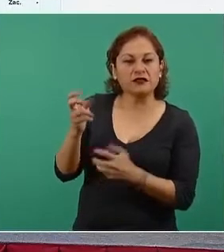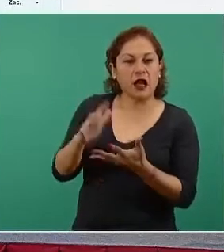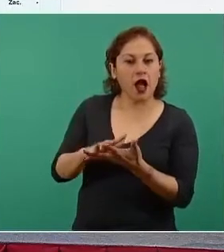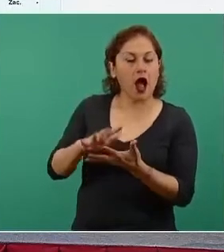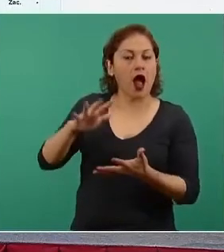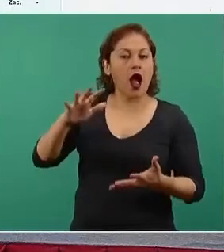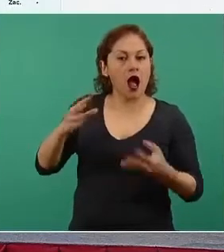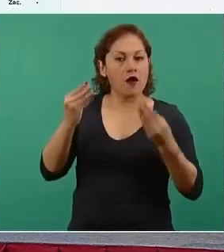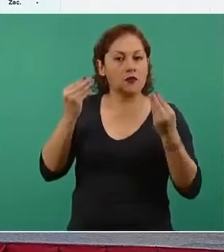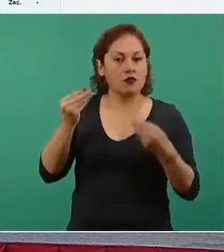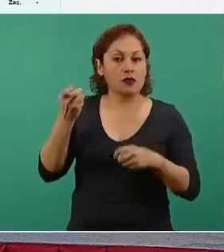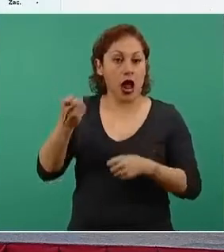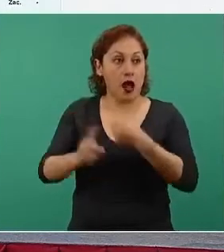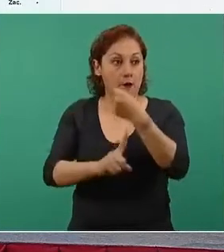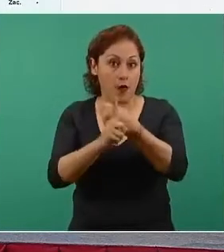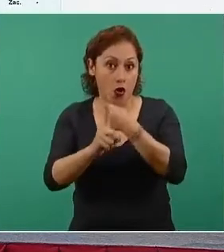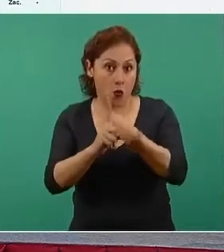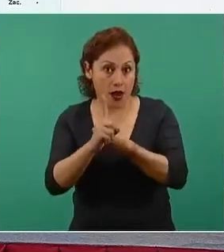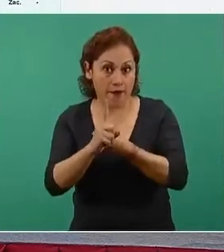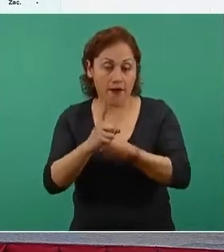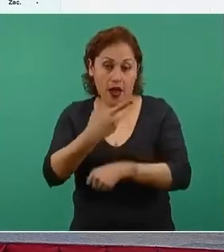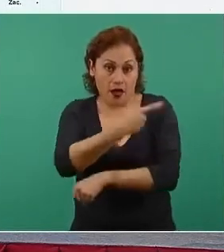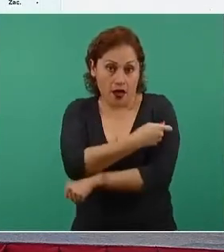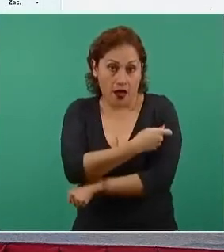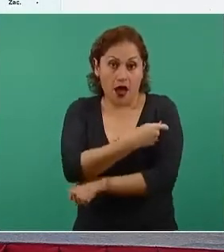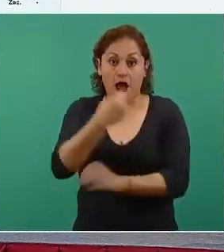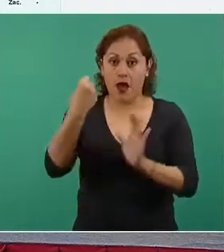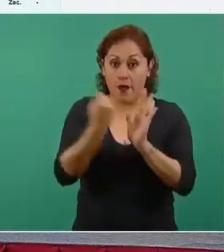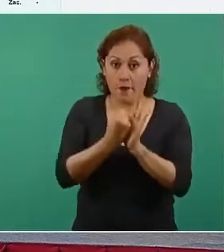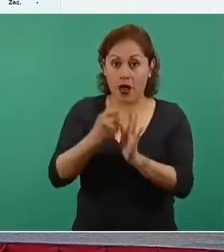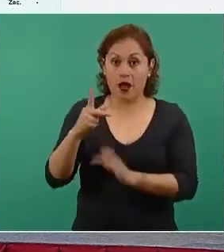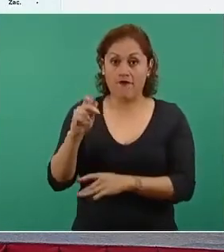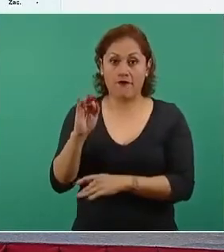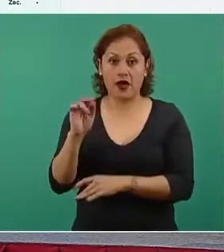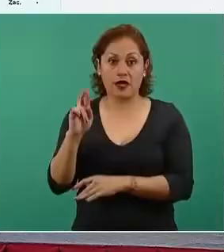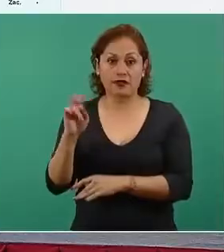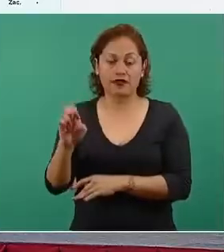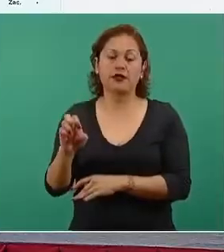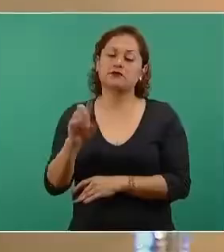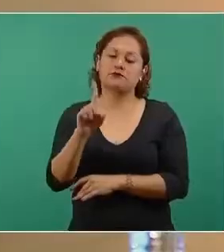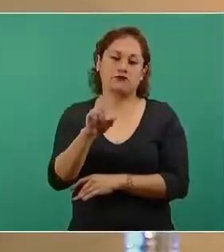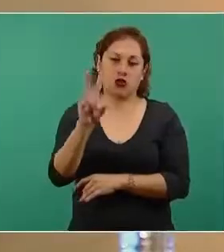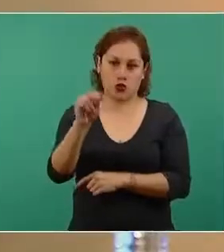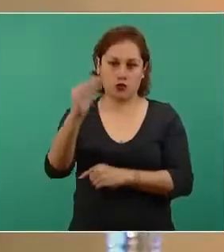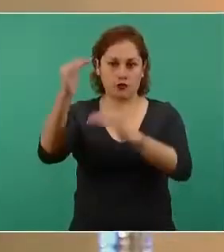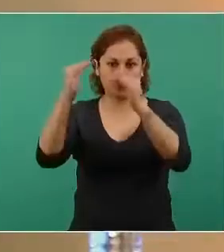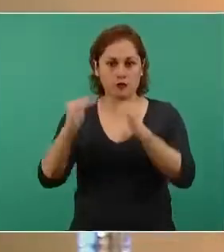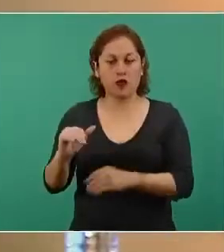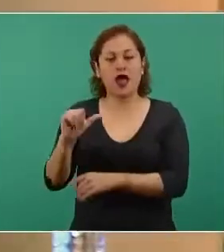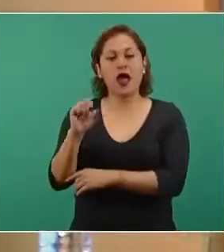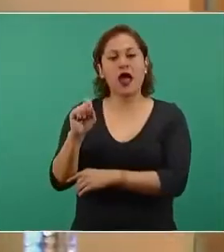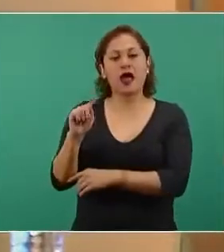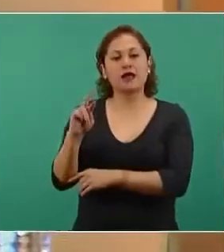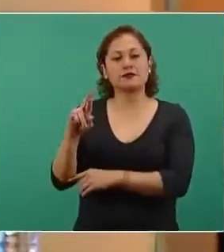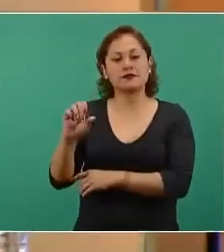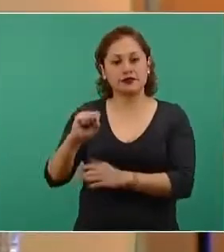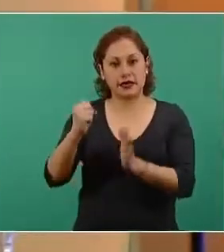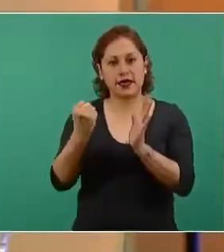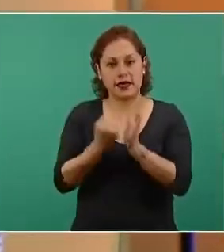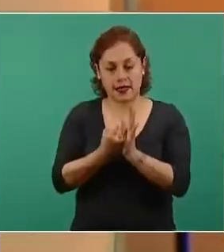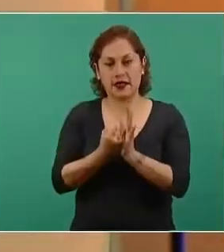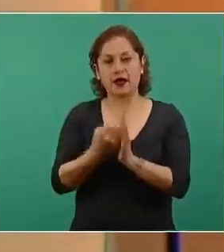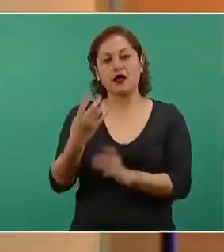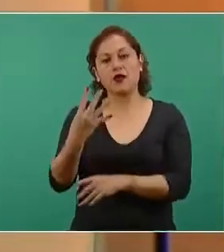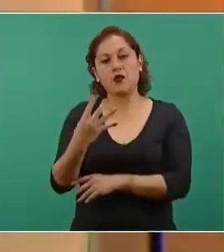mayor problema con esta vacuna, con la vacuna Pfizer. Con AstraZeneca tenemos de estos 12,442,